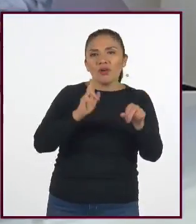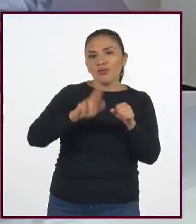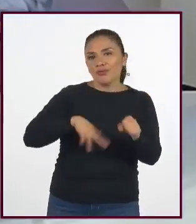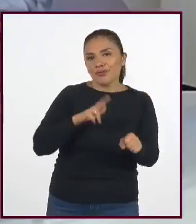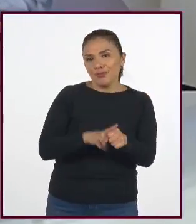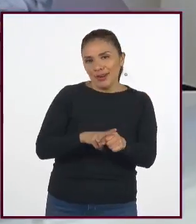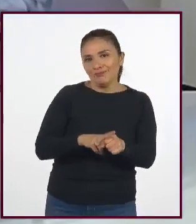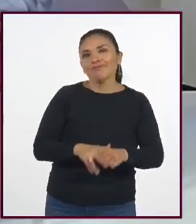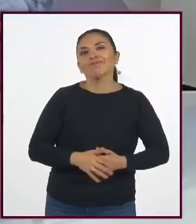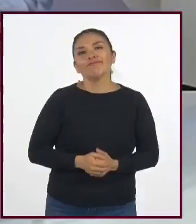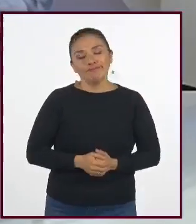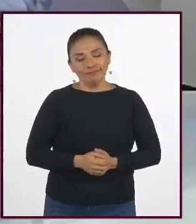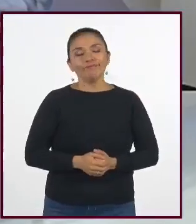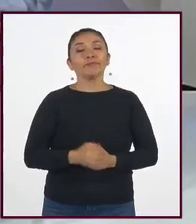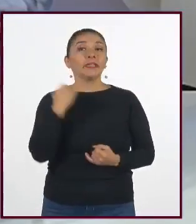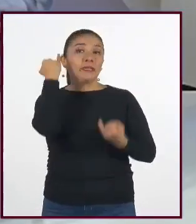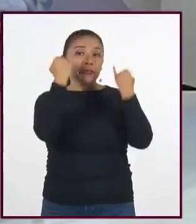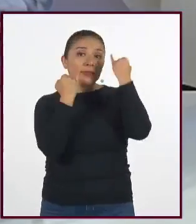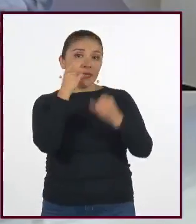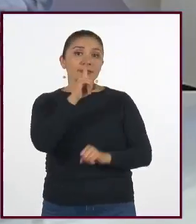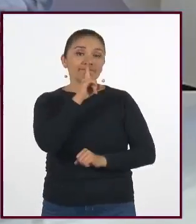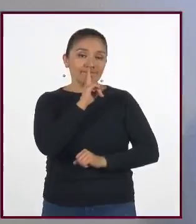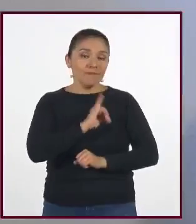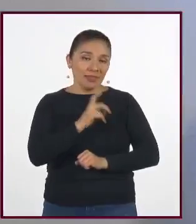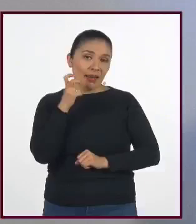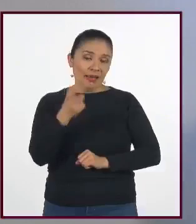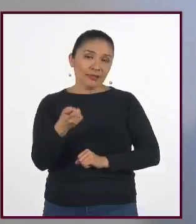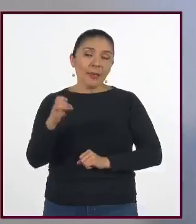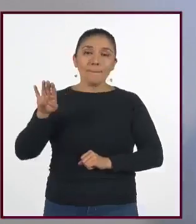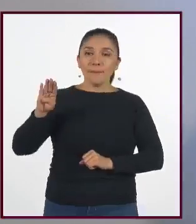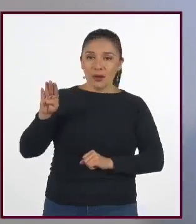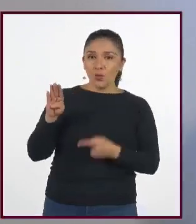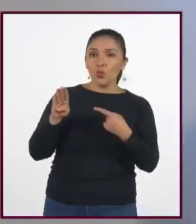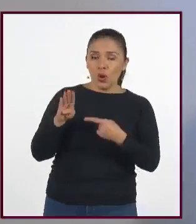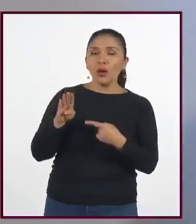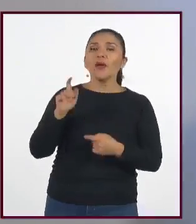Y en mitos y realidades sobre la